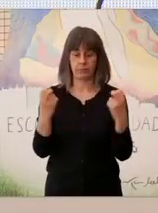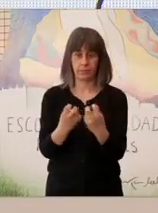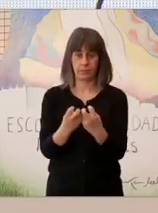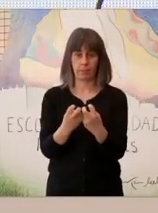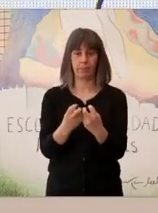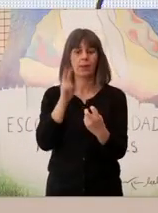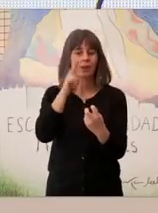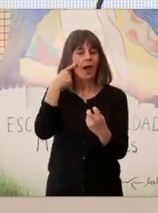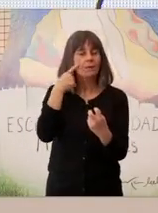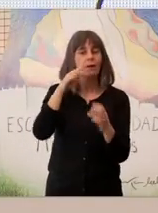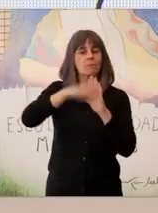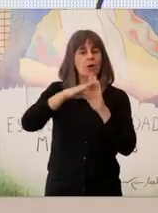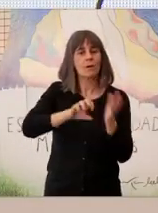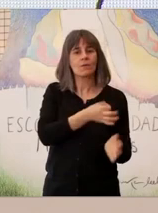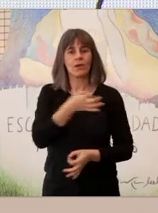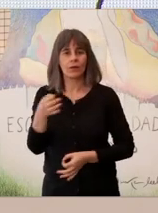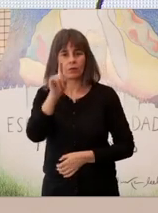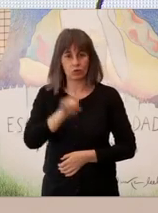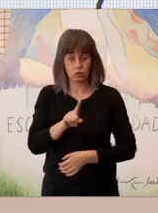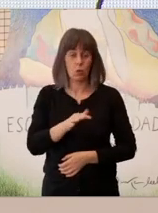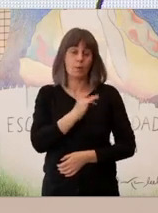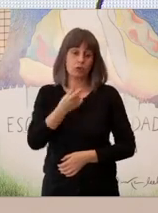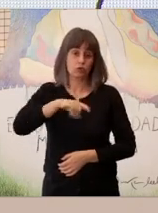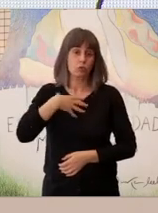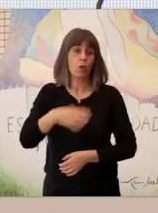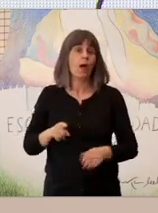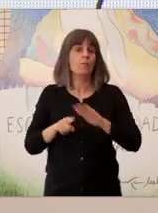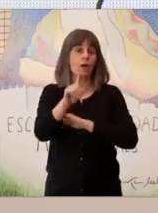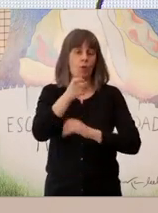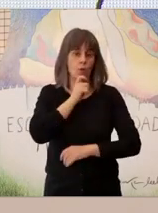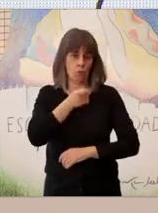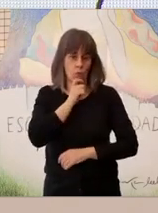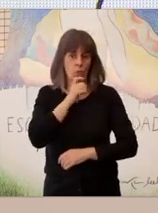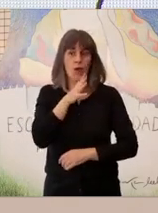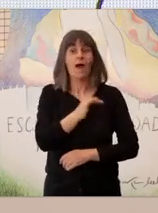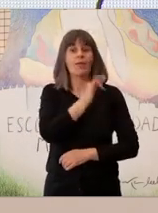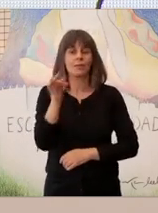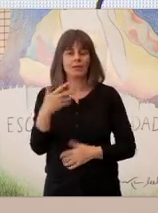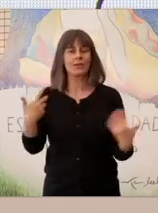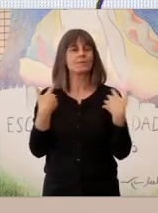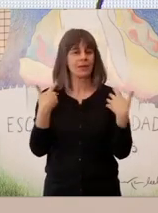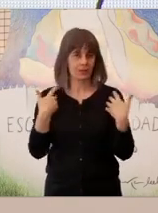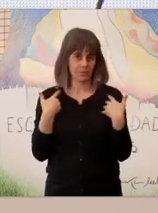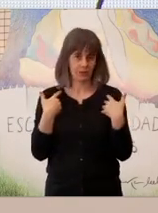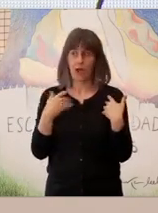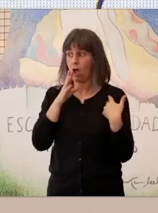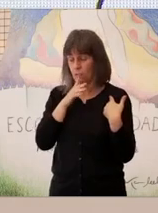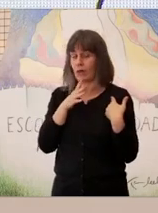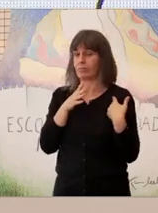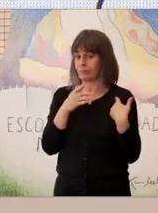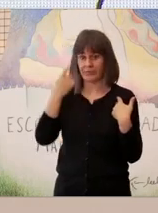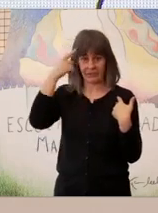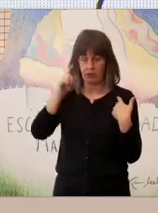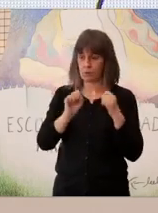qué eficacia tienen esos programas y cómo podemos avanzar. Porque, además, las víctimas, y lo dice ahora muy claramente,